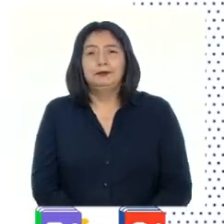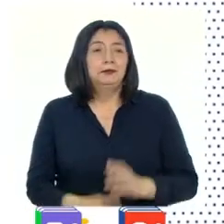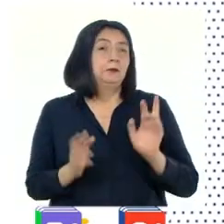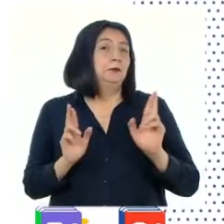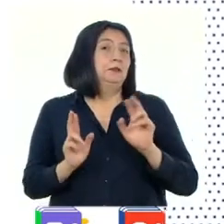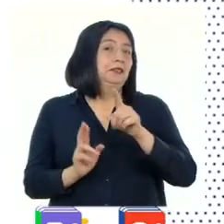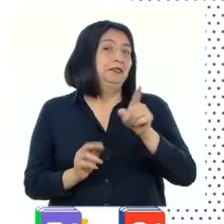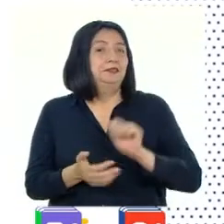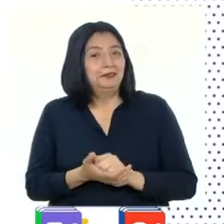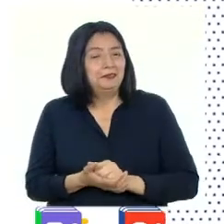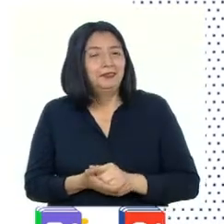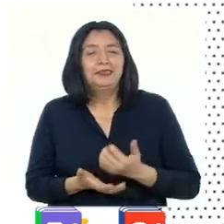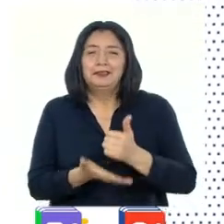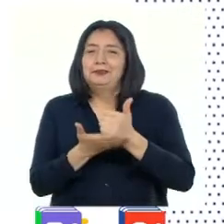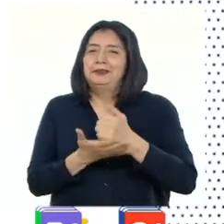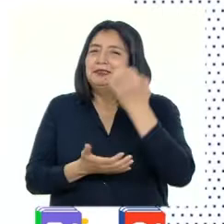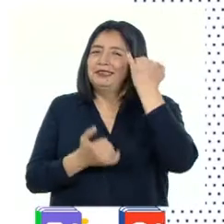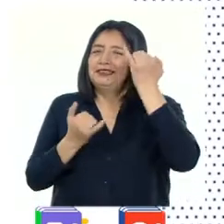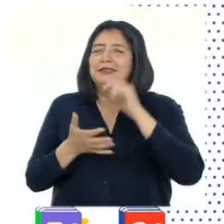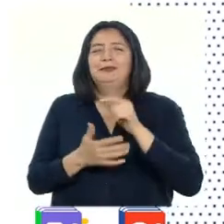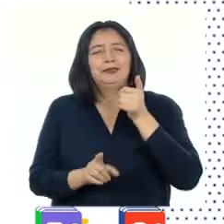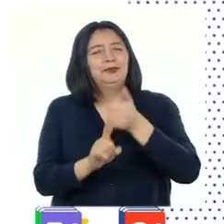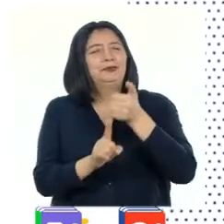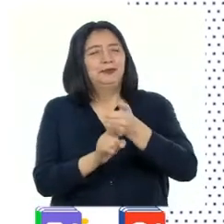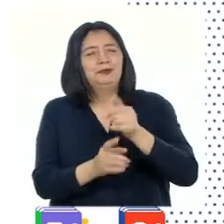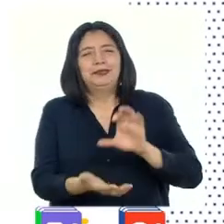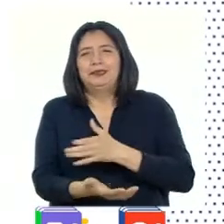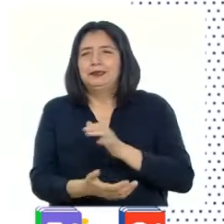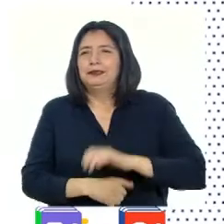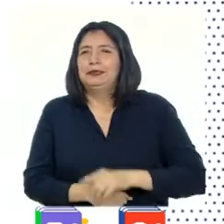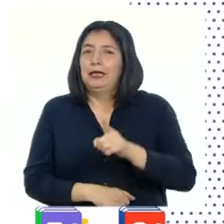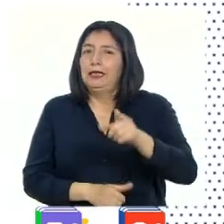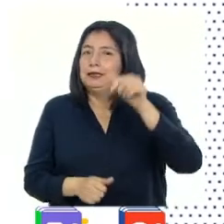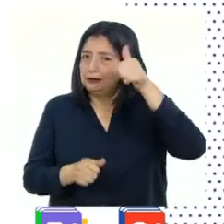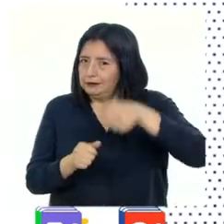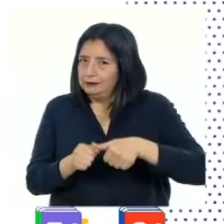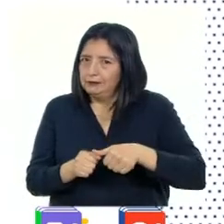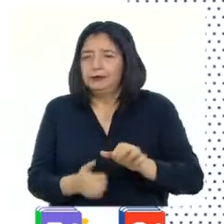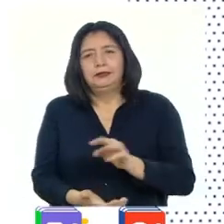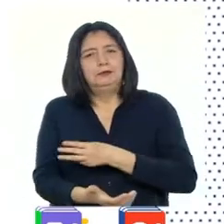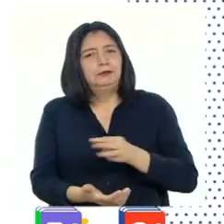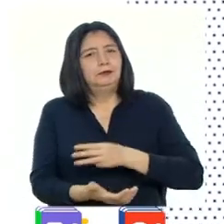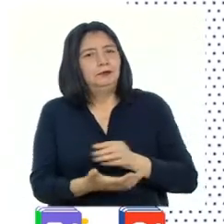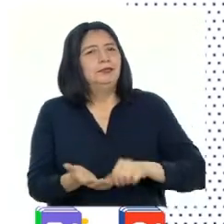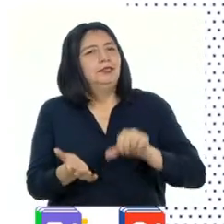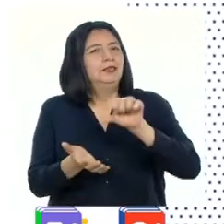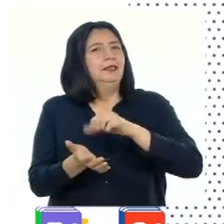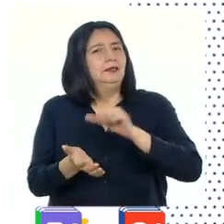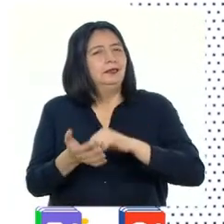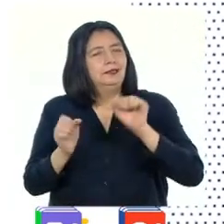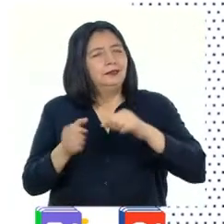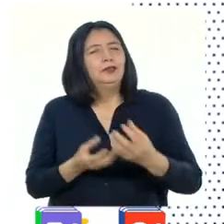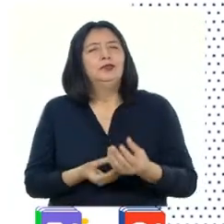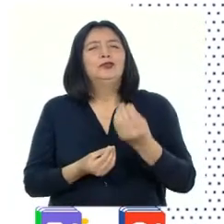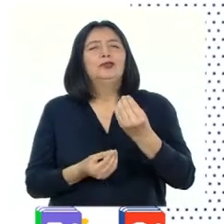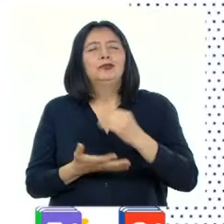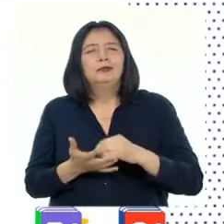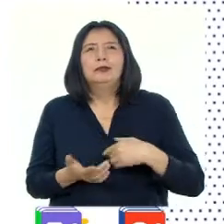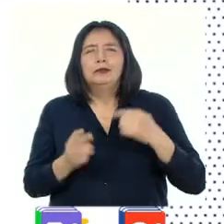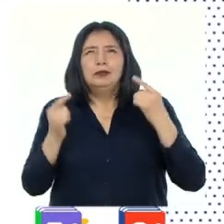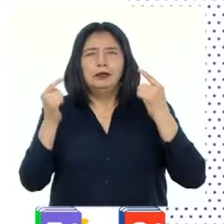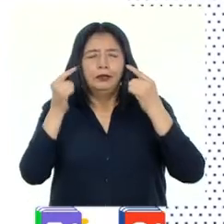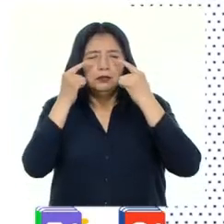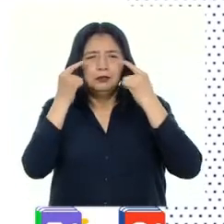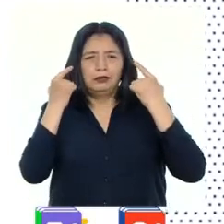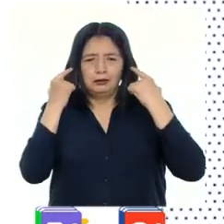Espero que te hayan servido estas ideas para crear tu propia canción. Recuerda que la música y las artes entran mediante los sentidos y